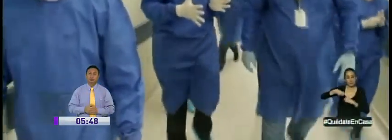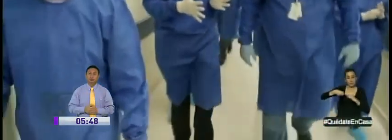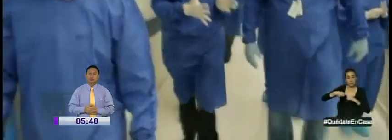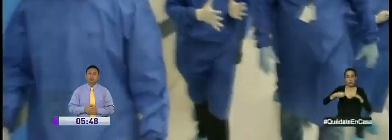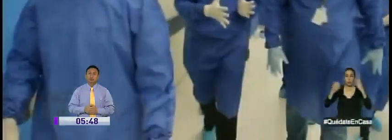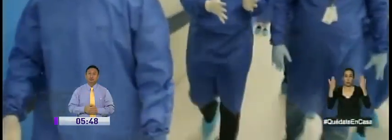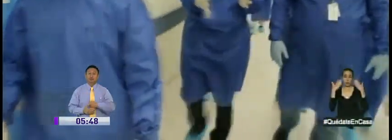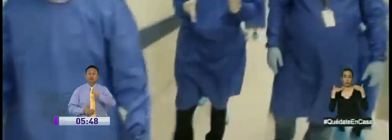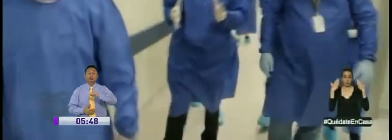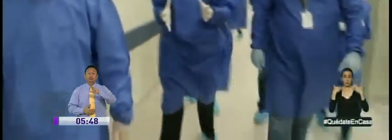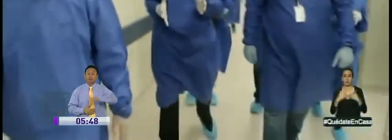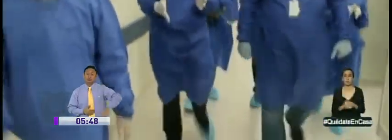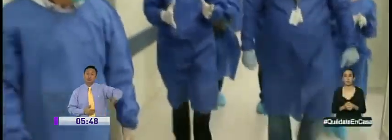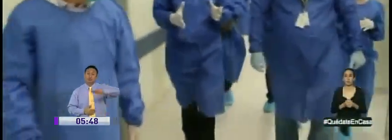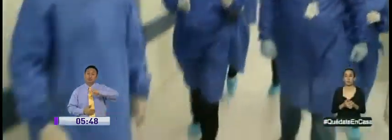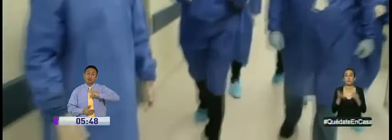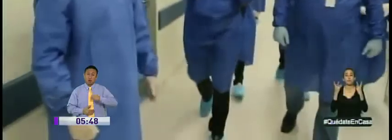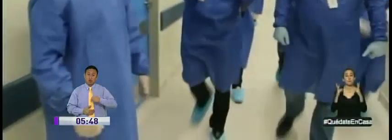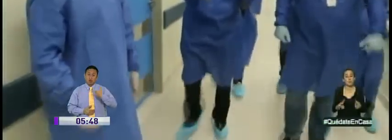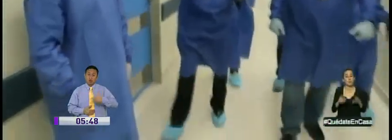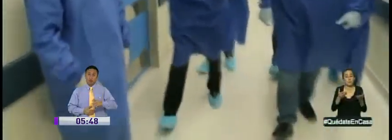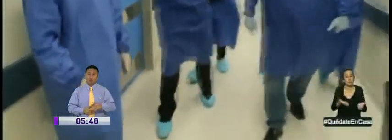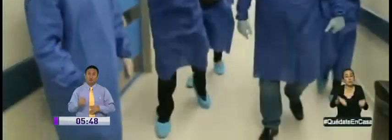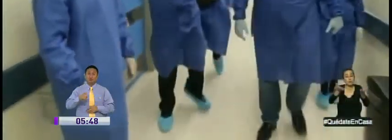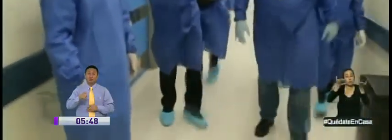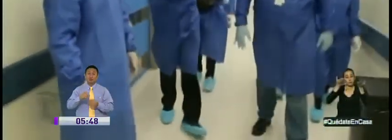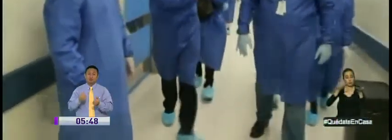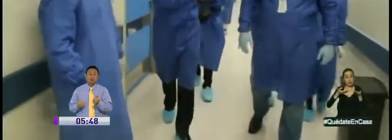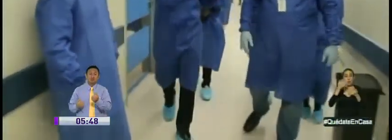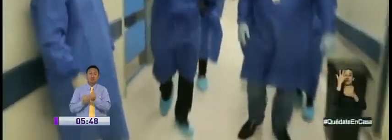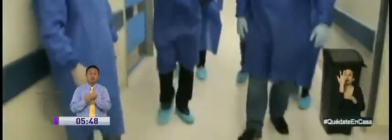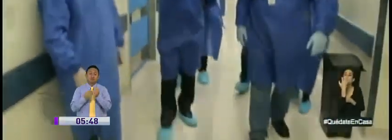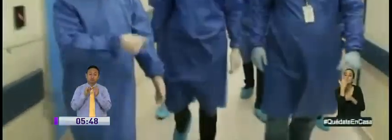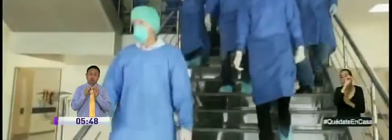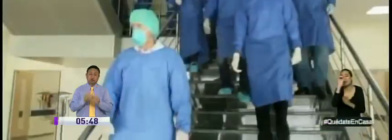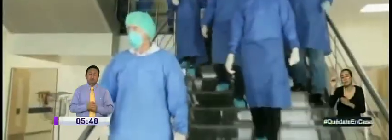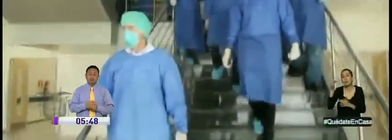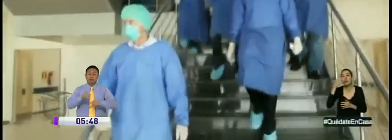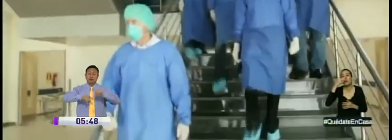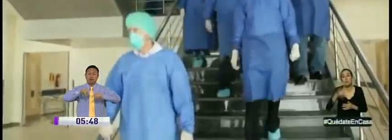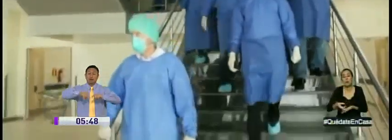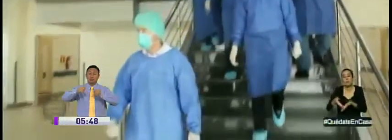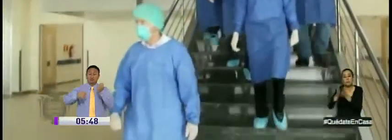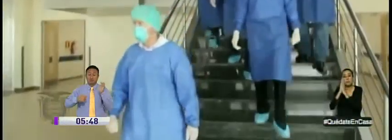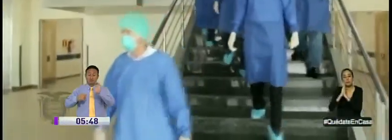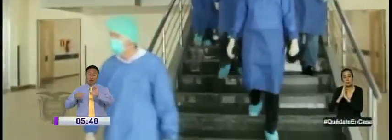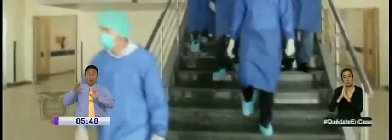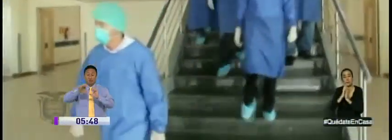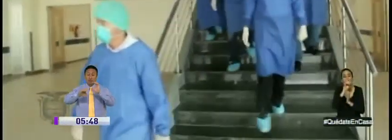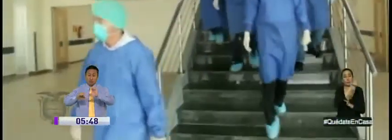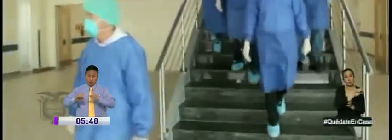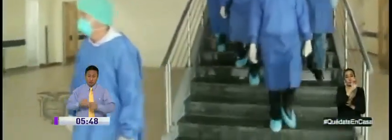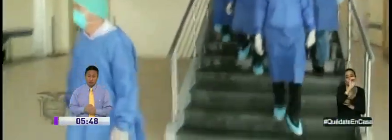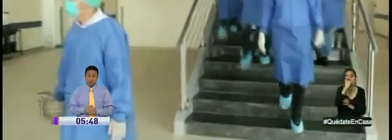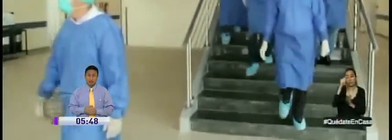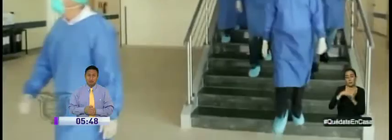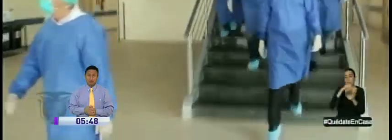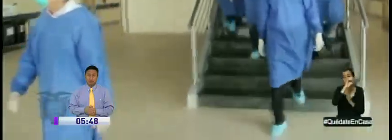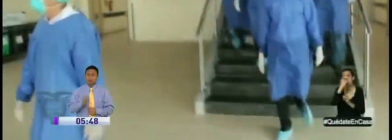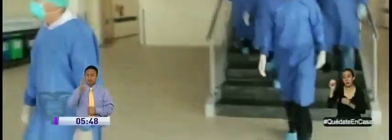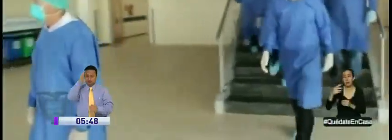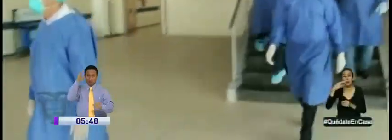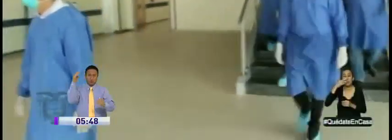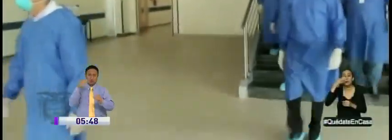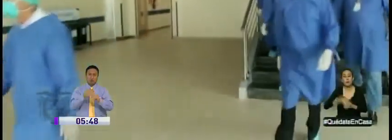Existen ciertas áreas de salud que tienen que ser reforzadas, por ello algunas inversiones económicas van